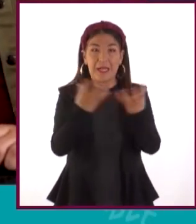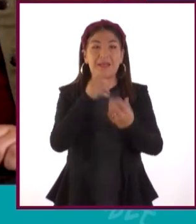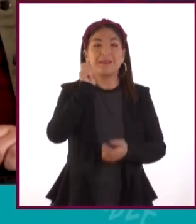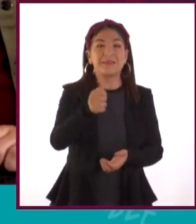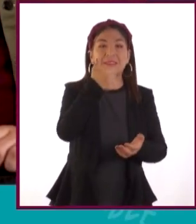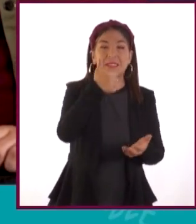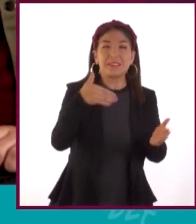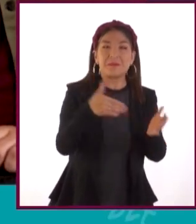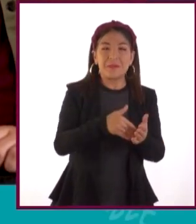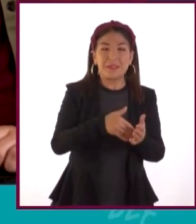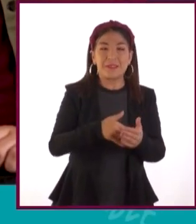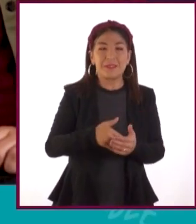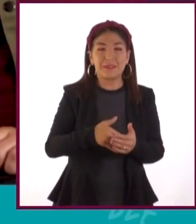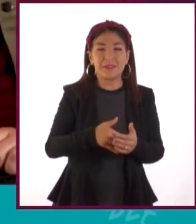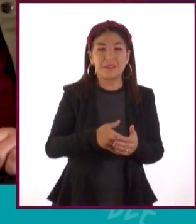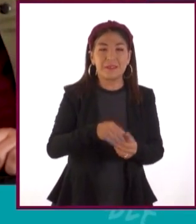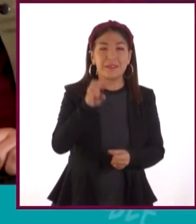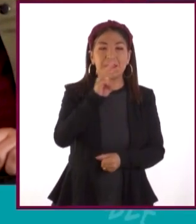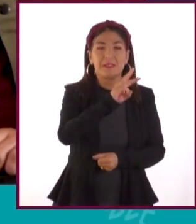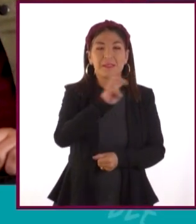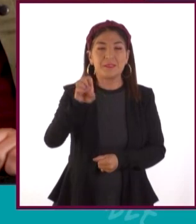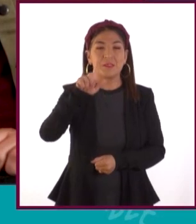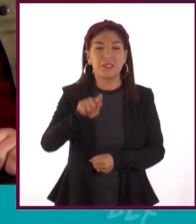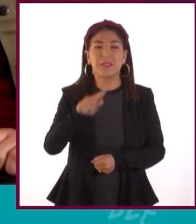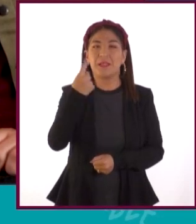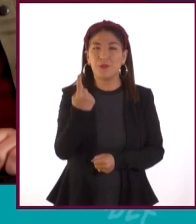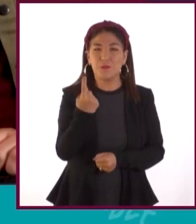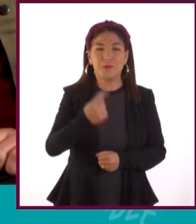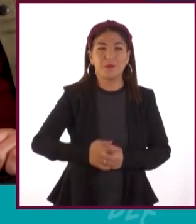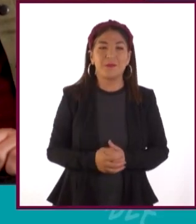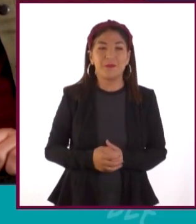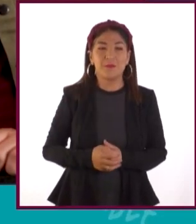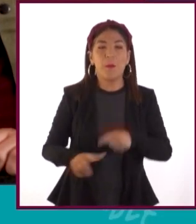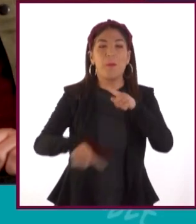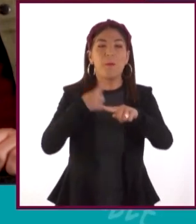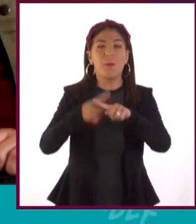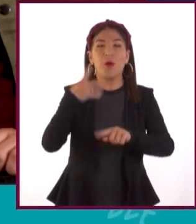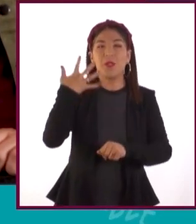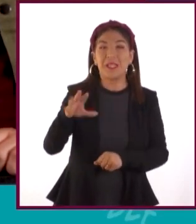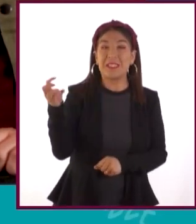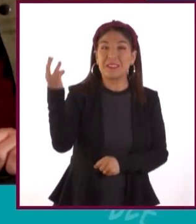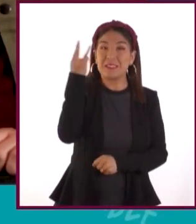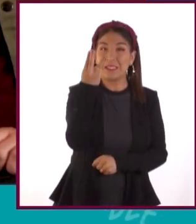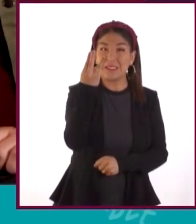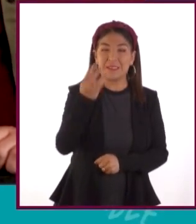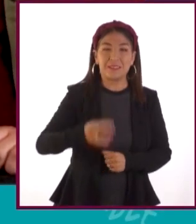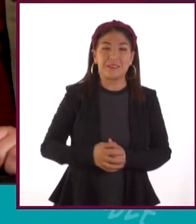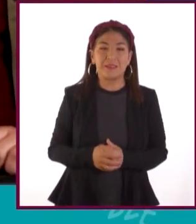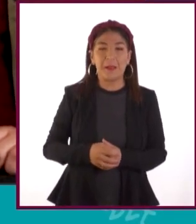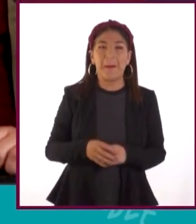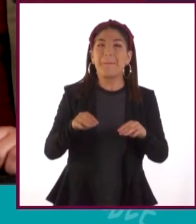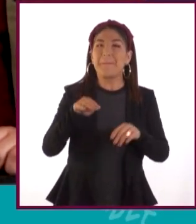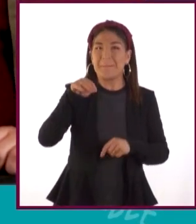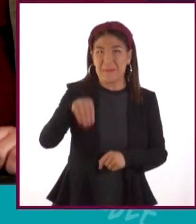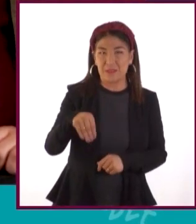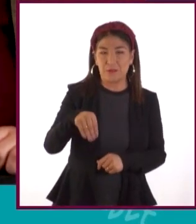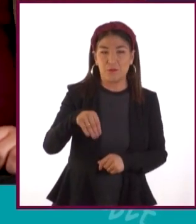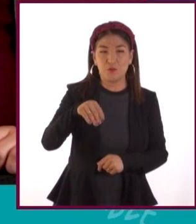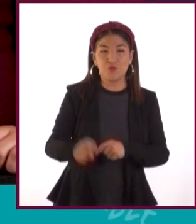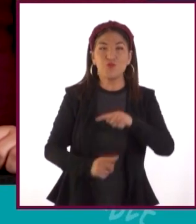Muy bien. La distancia es muy importante esta distancia es el radio de la